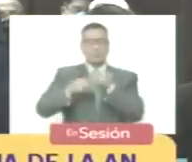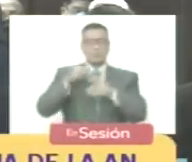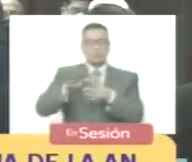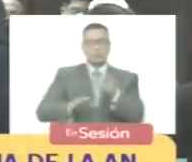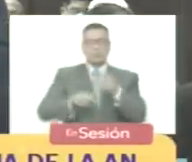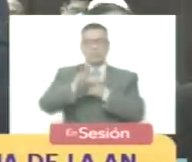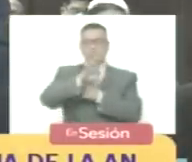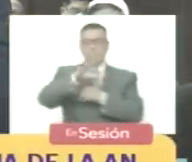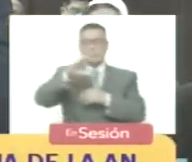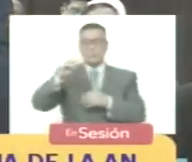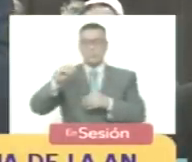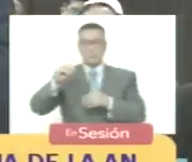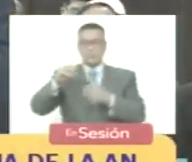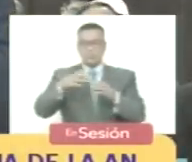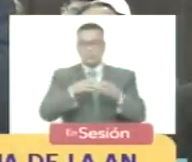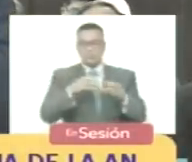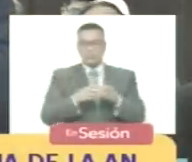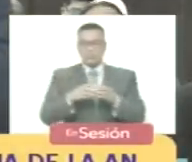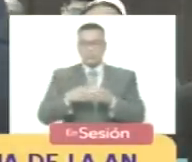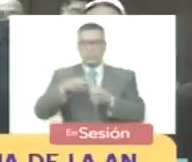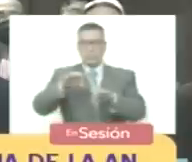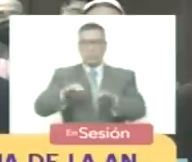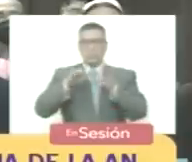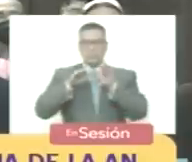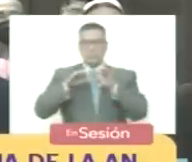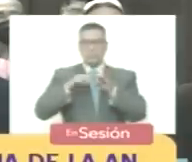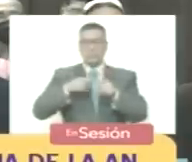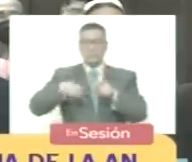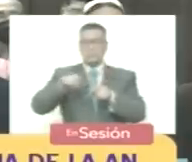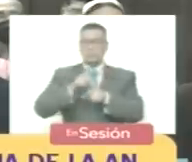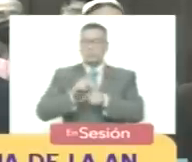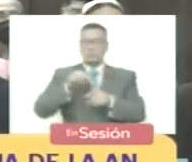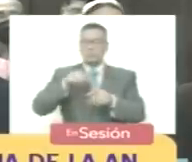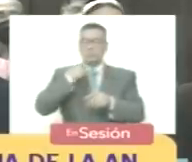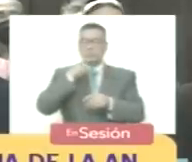50 sesiones ordinarias, especiales, solemnes, consultivas,